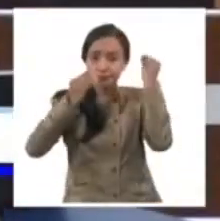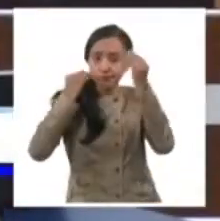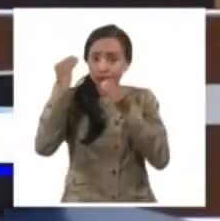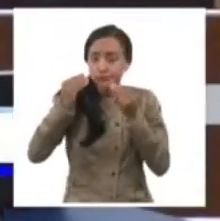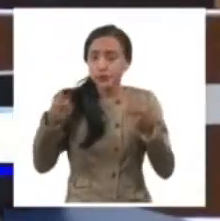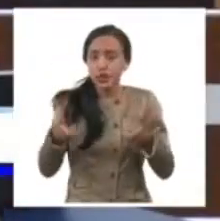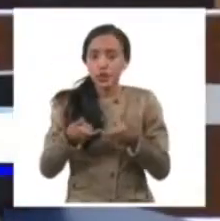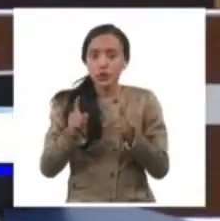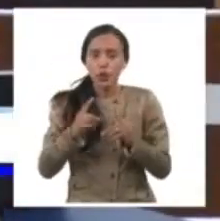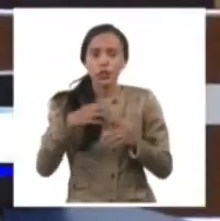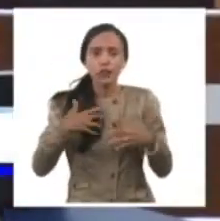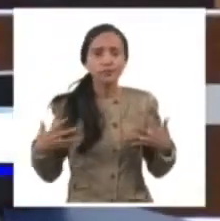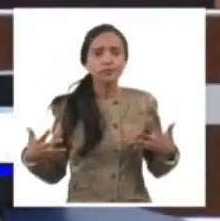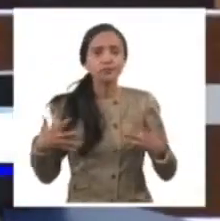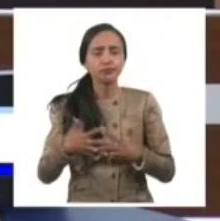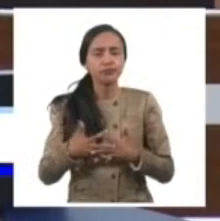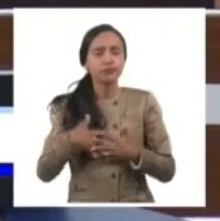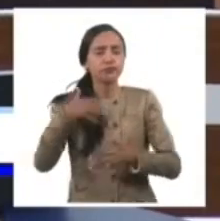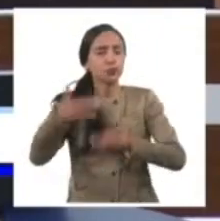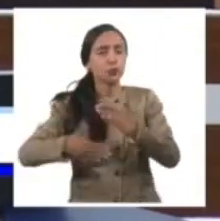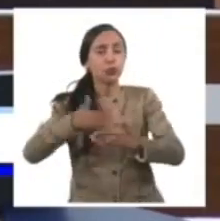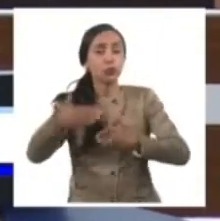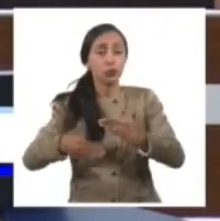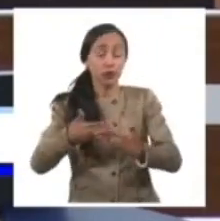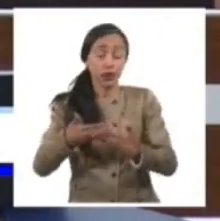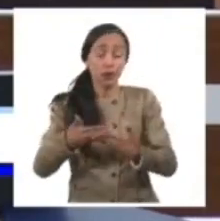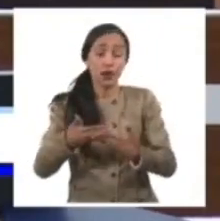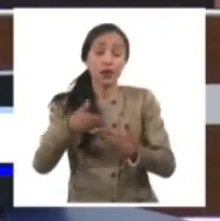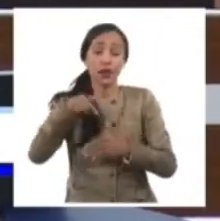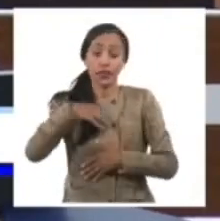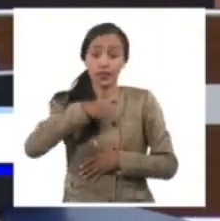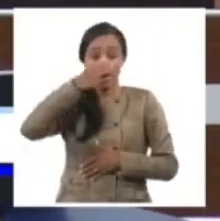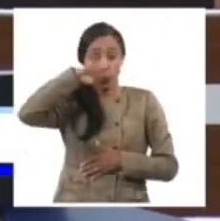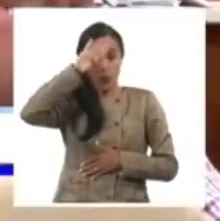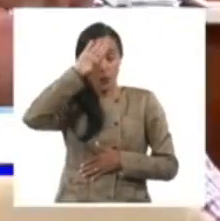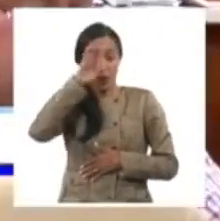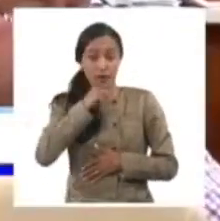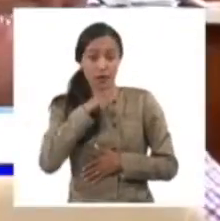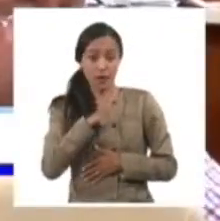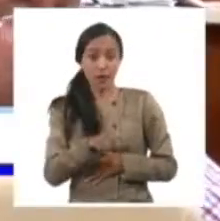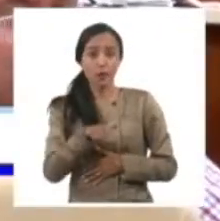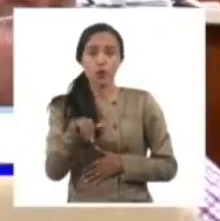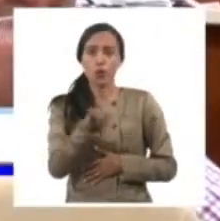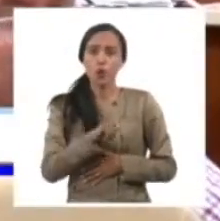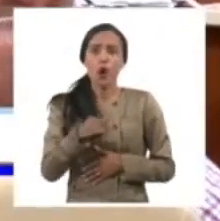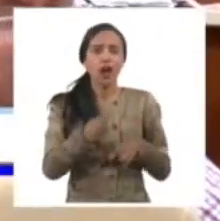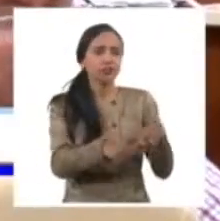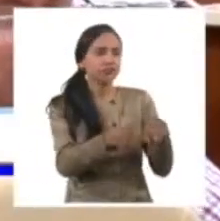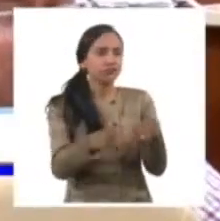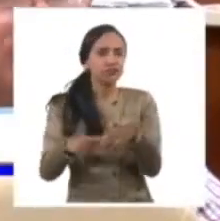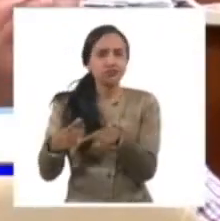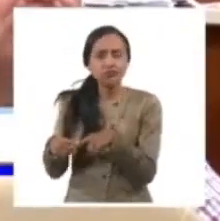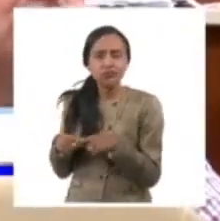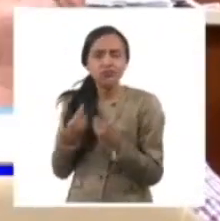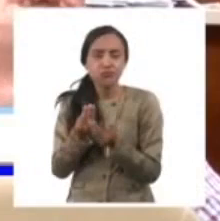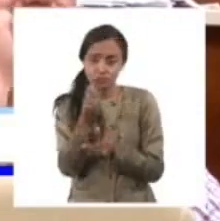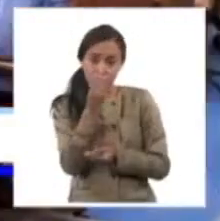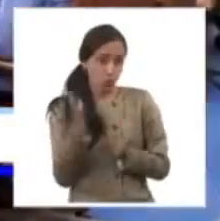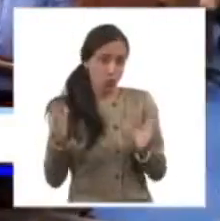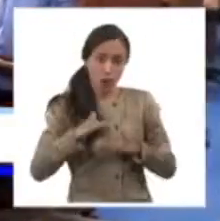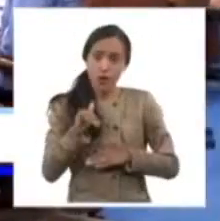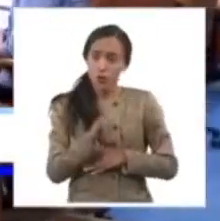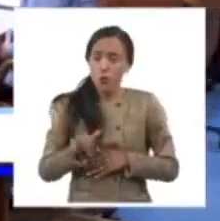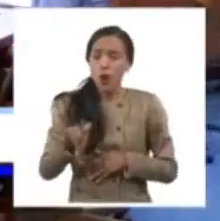encuentro tienen que ver con complejidades que desafía la nación. Entre ellas destacó el desabastecimiento de productos, la difícil